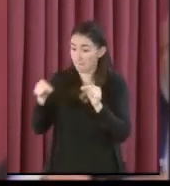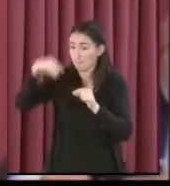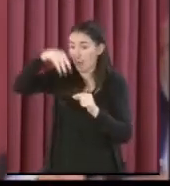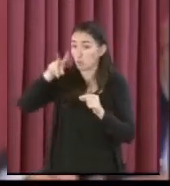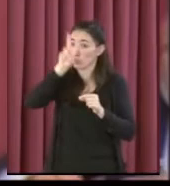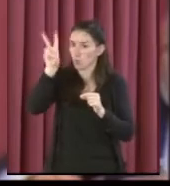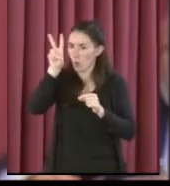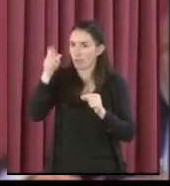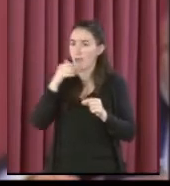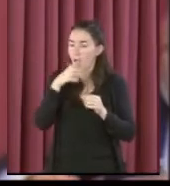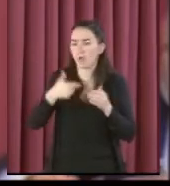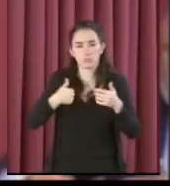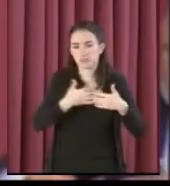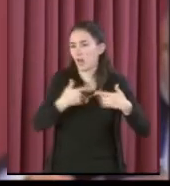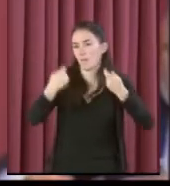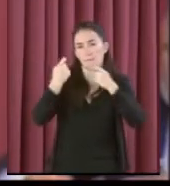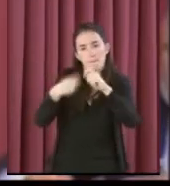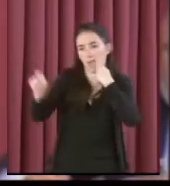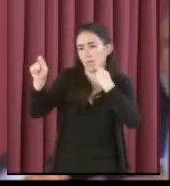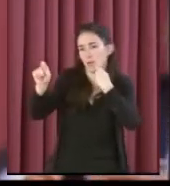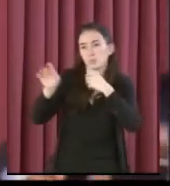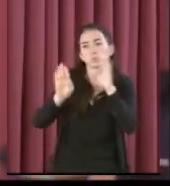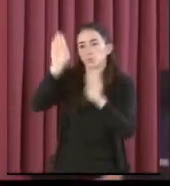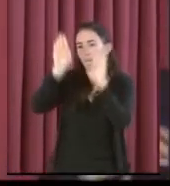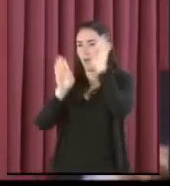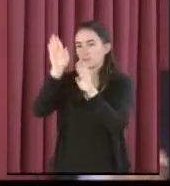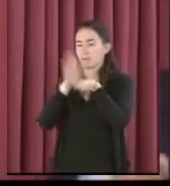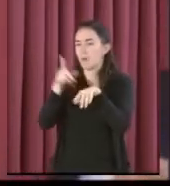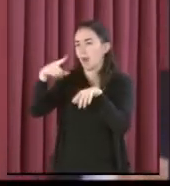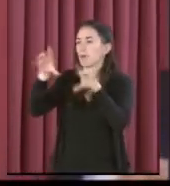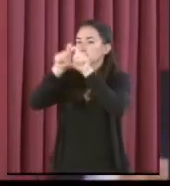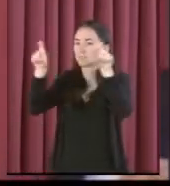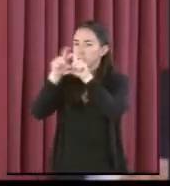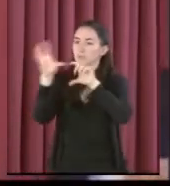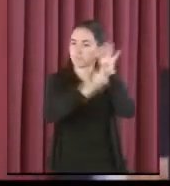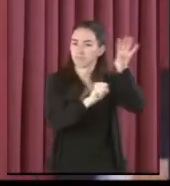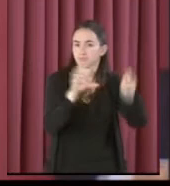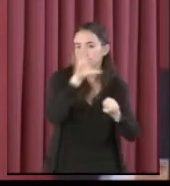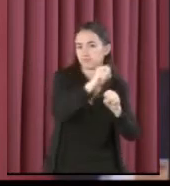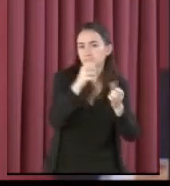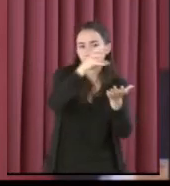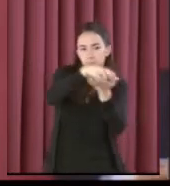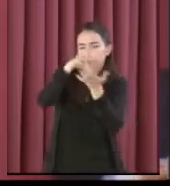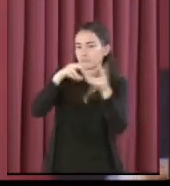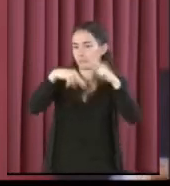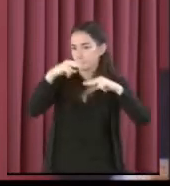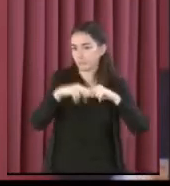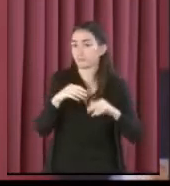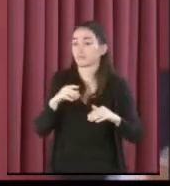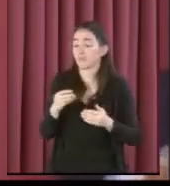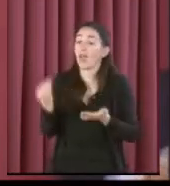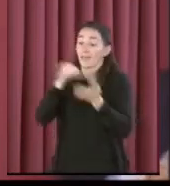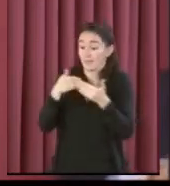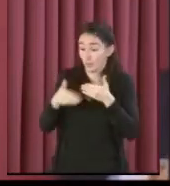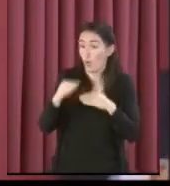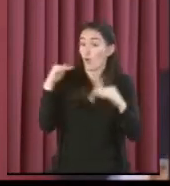en condiciones, como les decía, muy competitivas. Pero además, aprovecho para anunciarles que este mes de octubre se constituirá